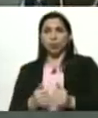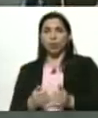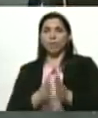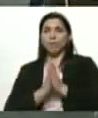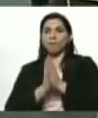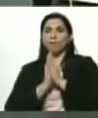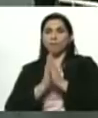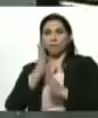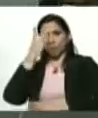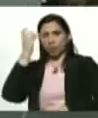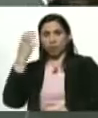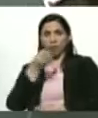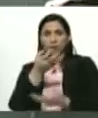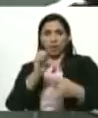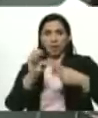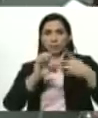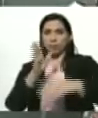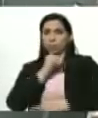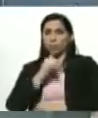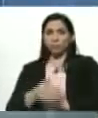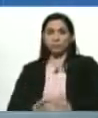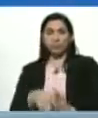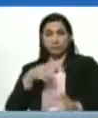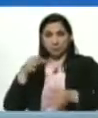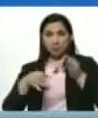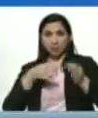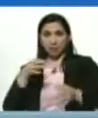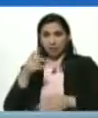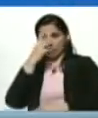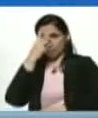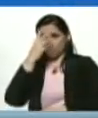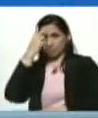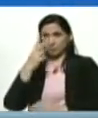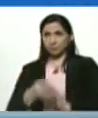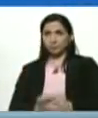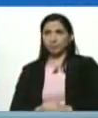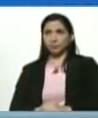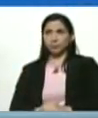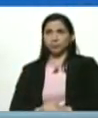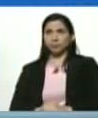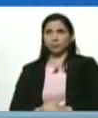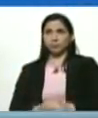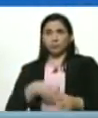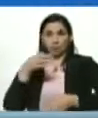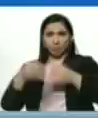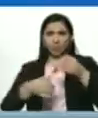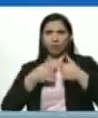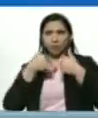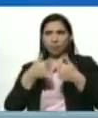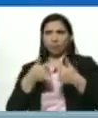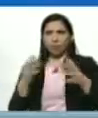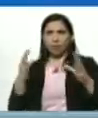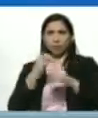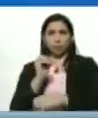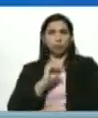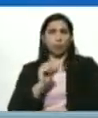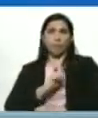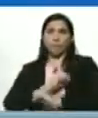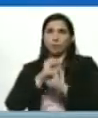hay un elemento que no explique tareck que ustedes deben explicarlo bien hoy en la noche mañana todo el